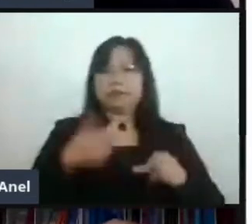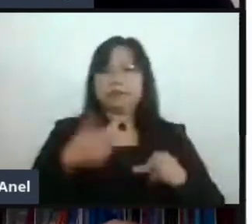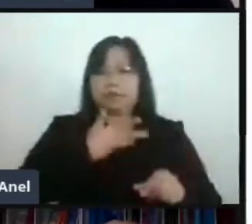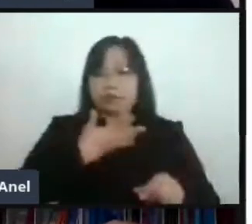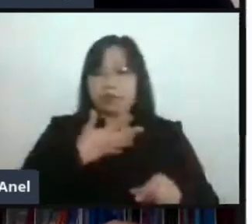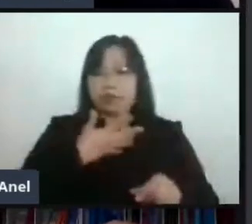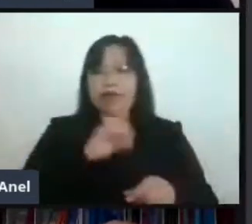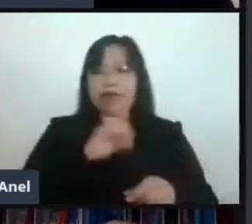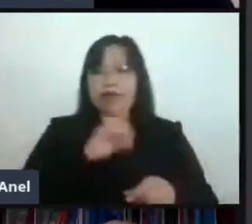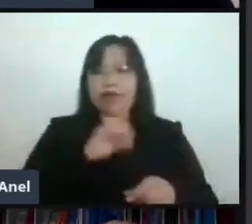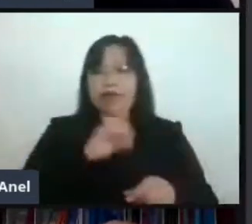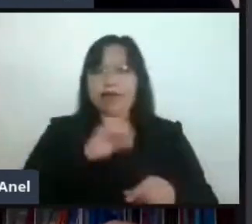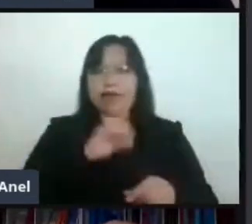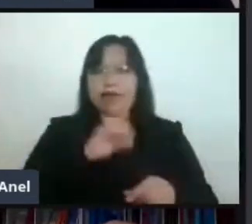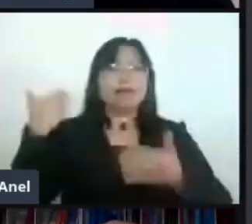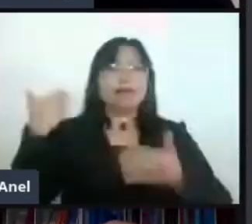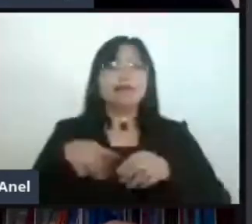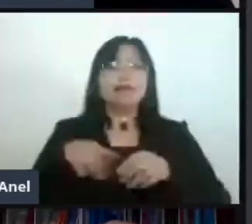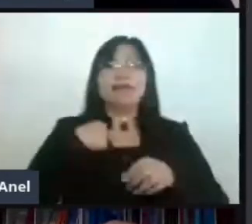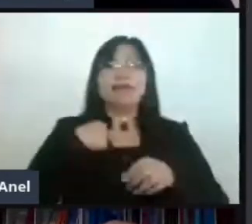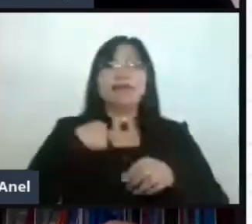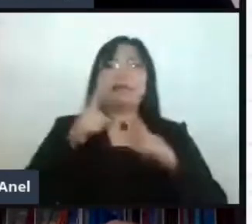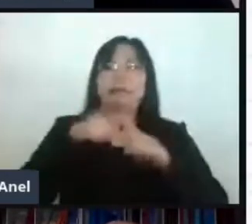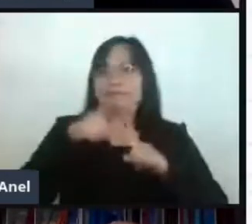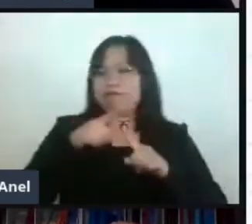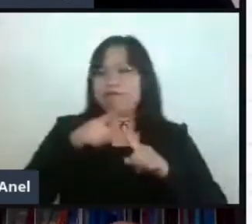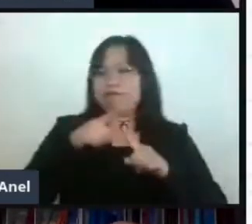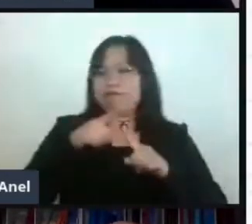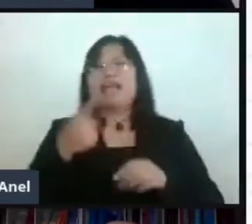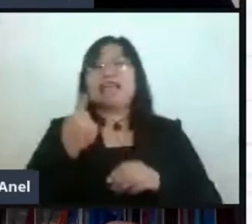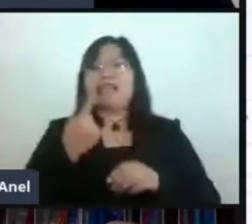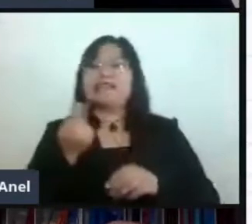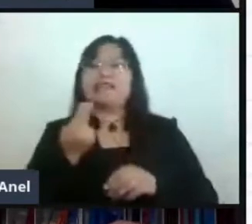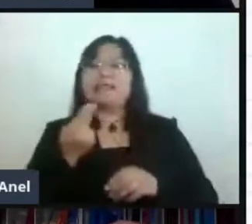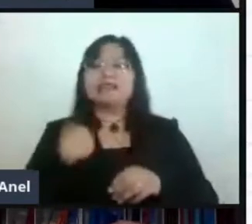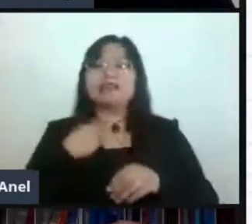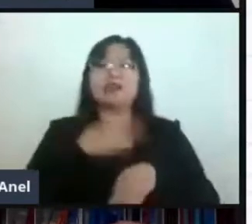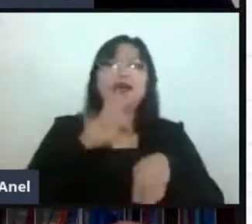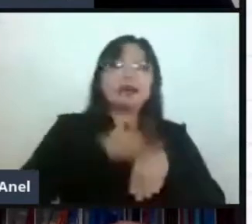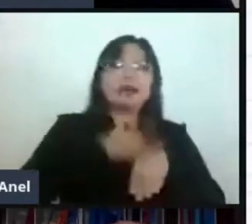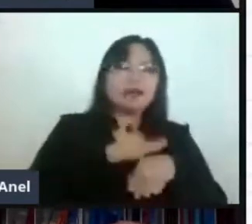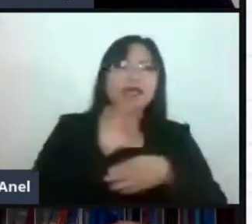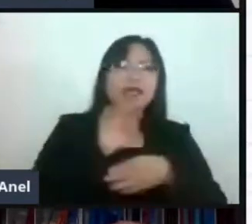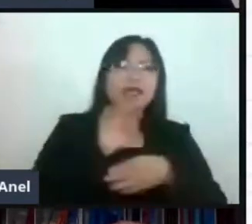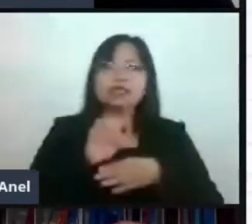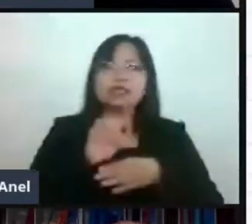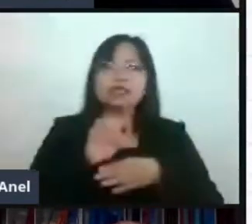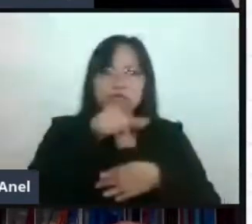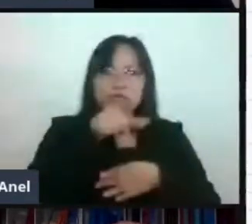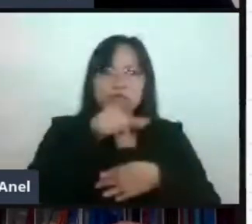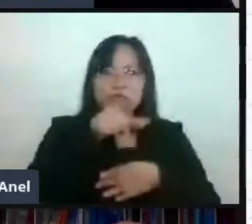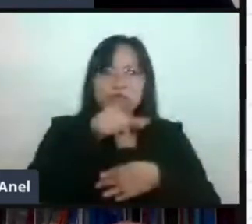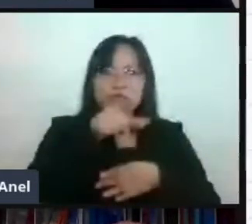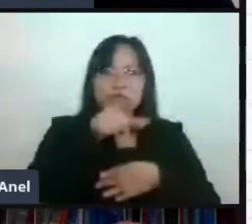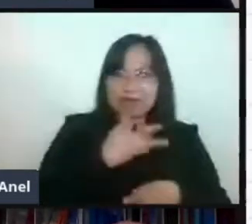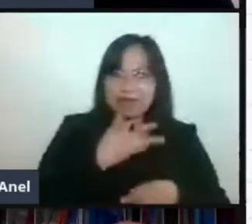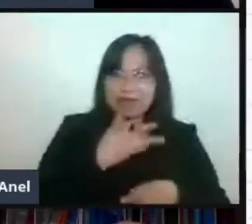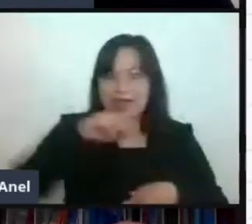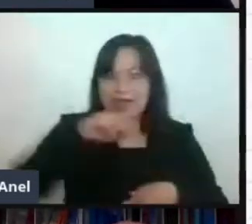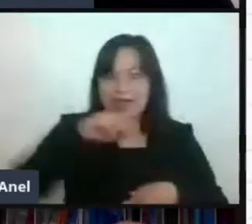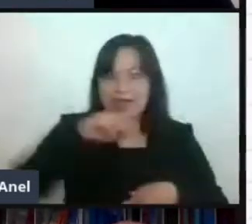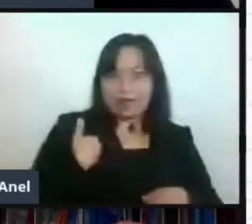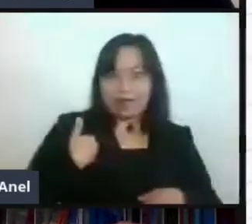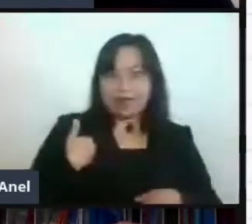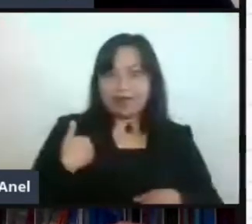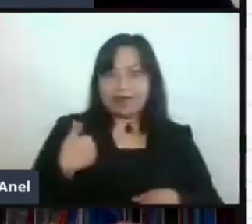está, miren. Se llama rúbrica de conteo de 1 a 10. Aquí este es un ejemplo de una rúbrica que tengo indicadores o